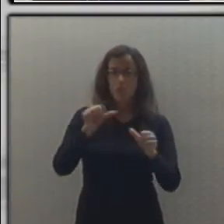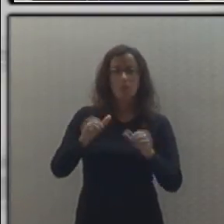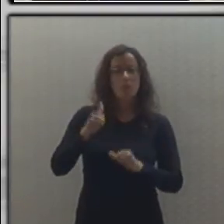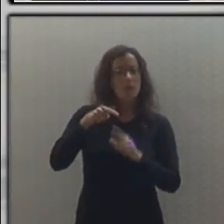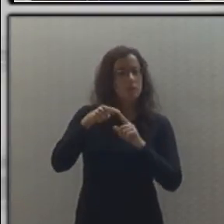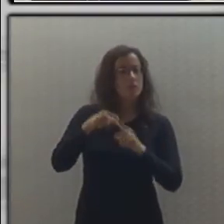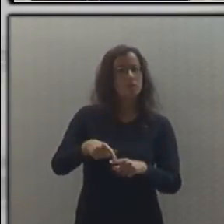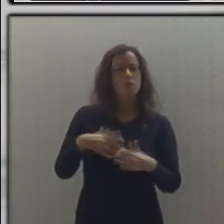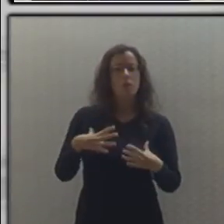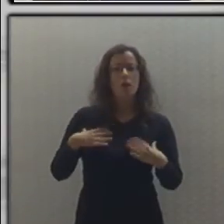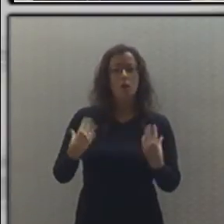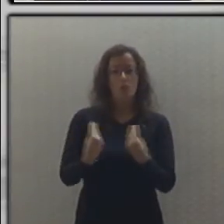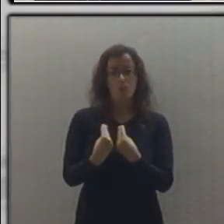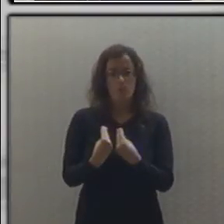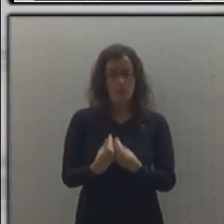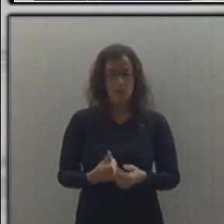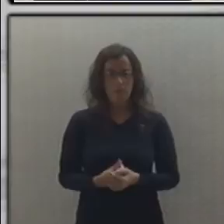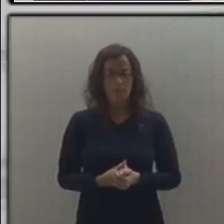hincapié en la convivencia.